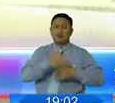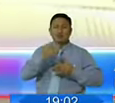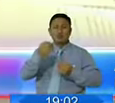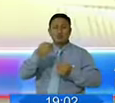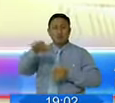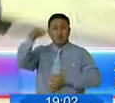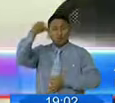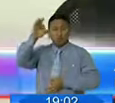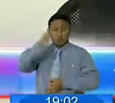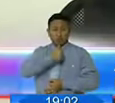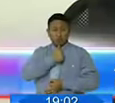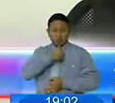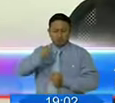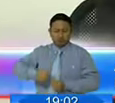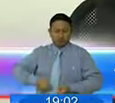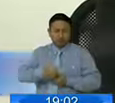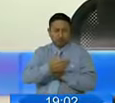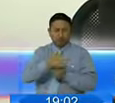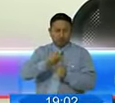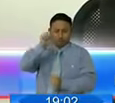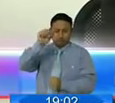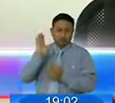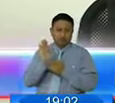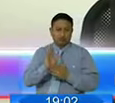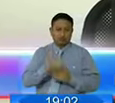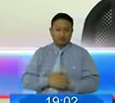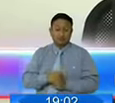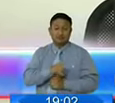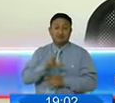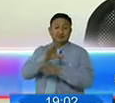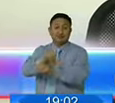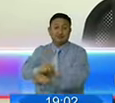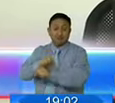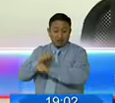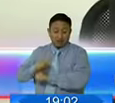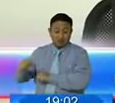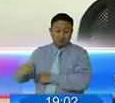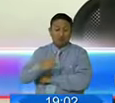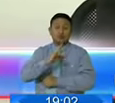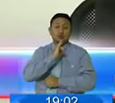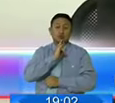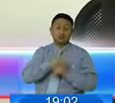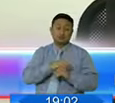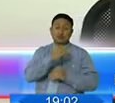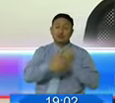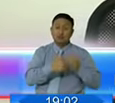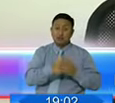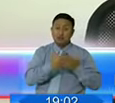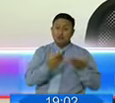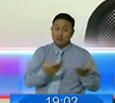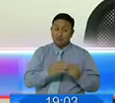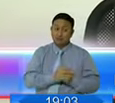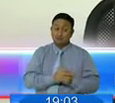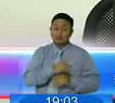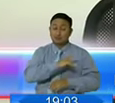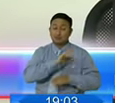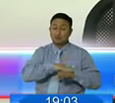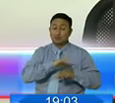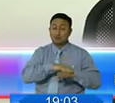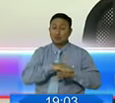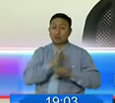archivos clasificados. Y si es capturado, si es aprehendido y es trasladado a Estados Unidos, veremos las consecuencias y luego la responsabilidad